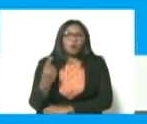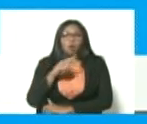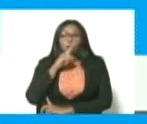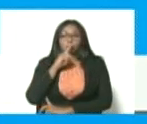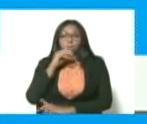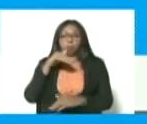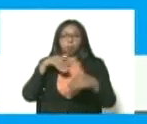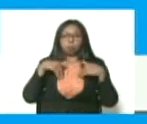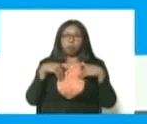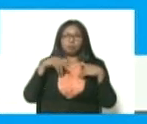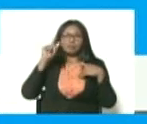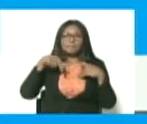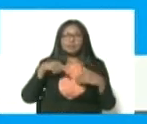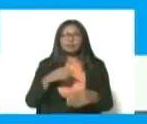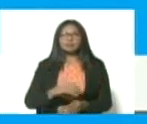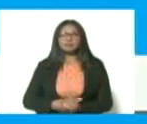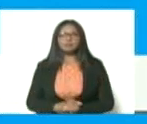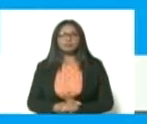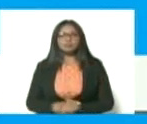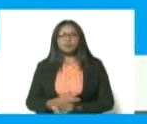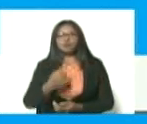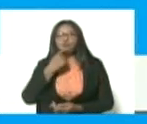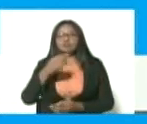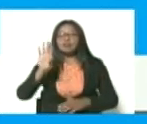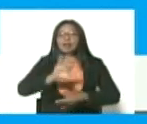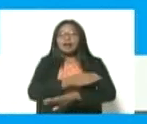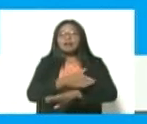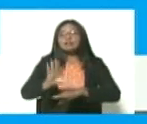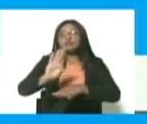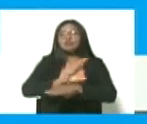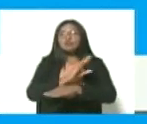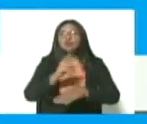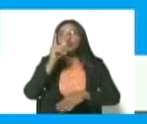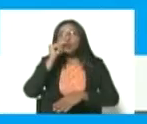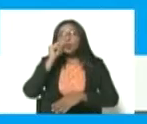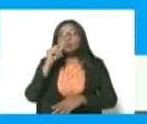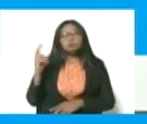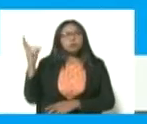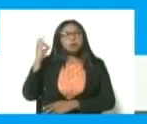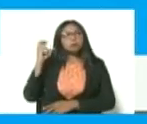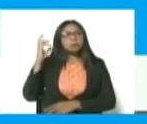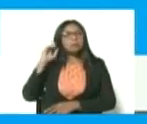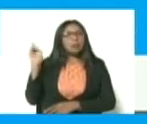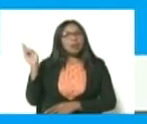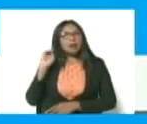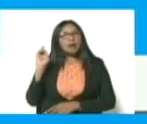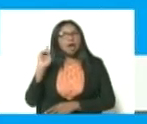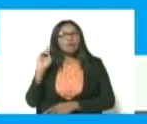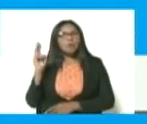silencio, como dice la canción de Maelo, que veníamos escuchando en la radio, Silvio y yo.